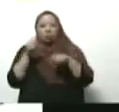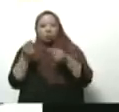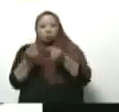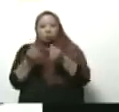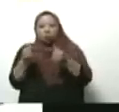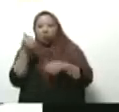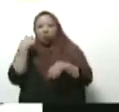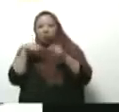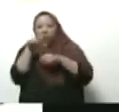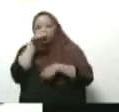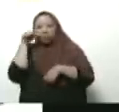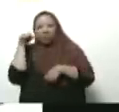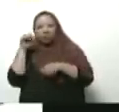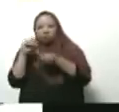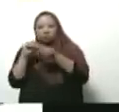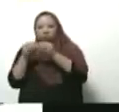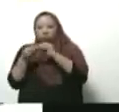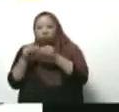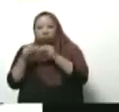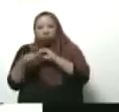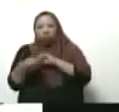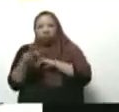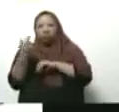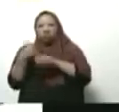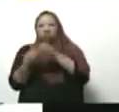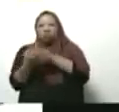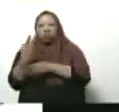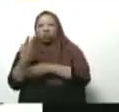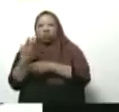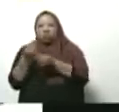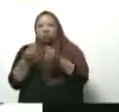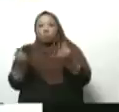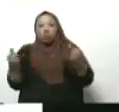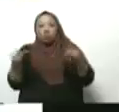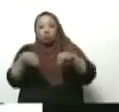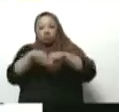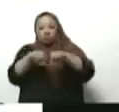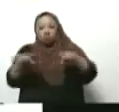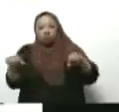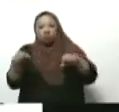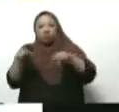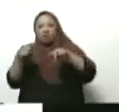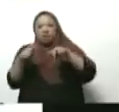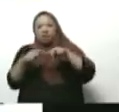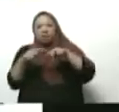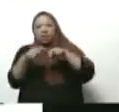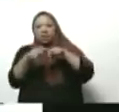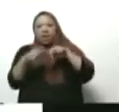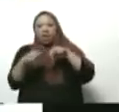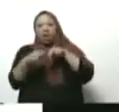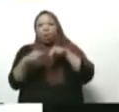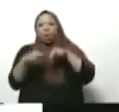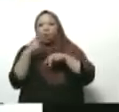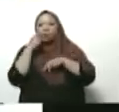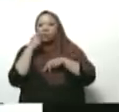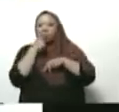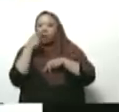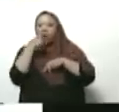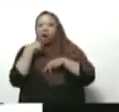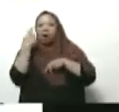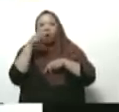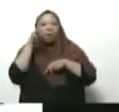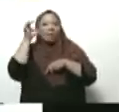papelillos doblados restos de hierba o polvillo dientes y dedos amarillos agresividad y conducta violenta